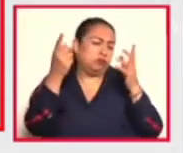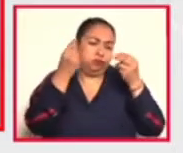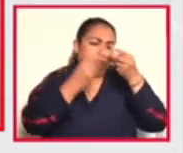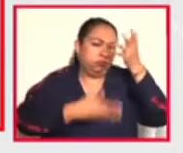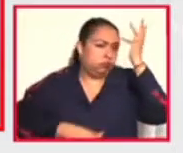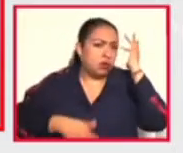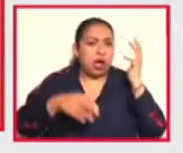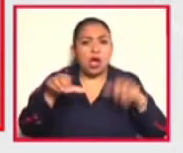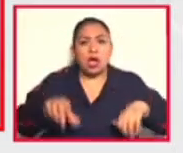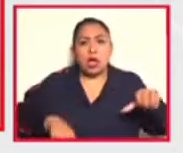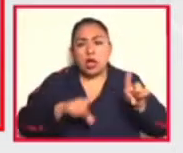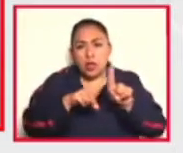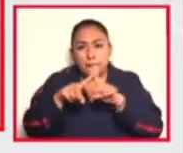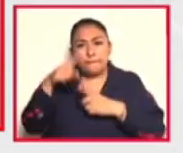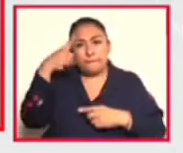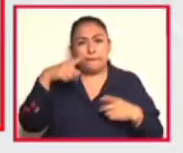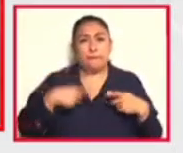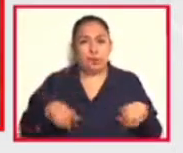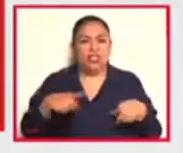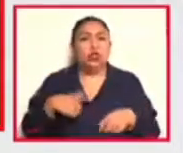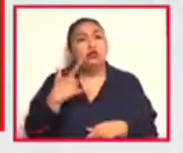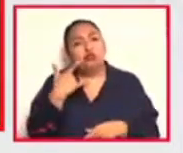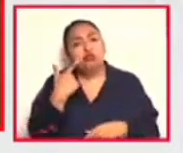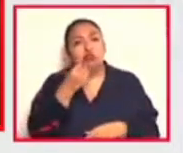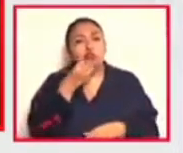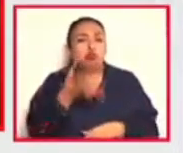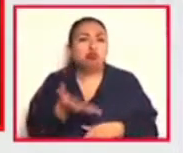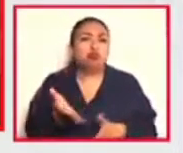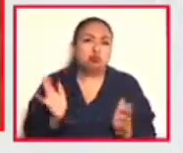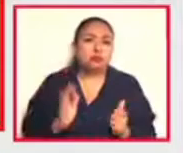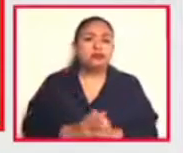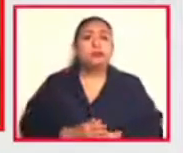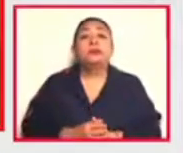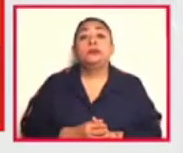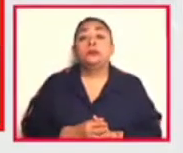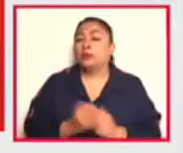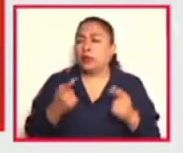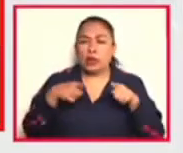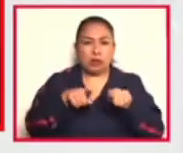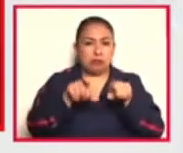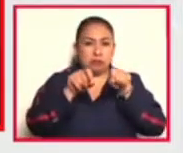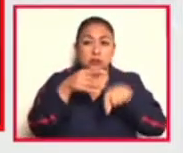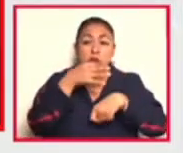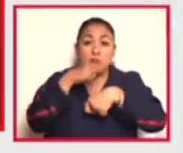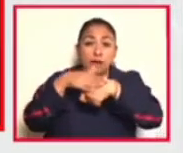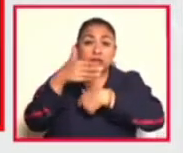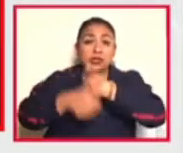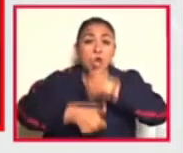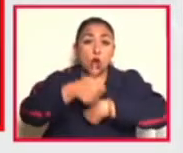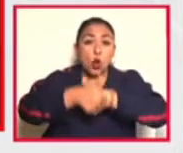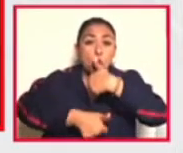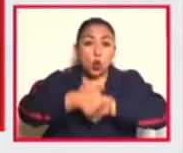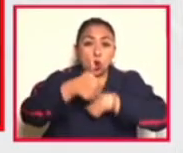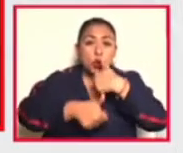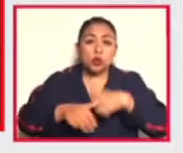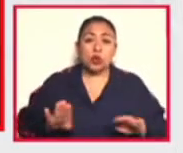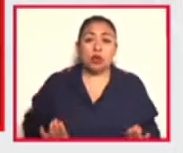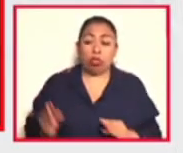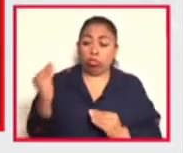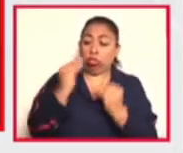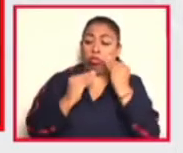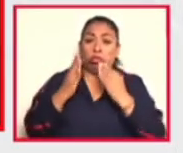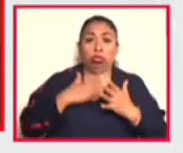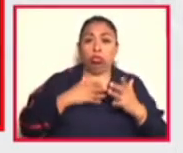que la gente pase un buen momento. De forma paralela se lanzaron los concursos Caracterízate como una Catrina